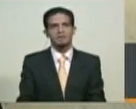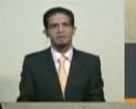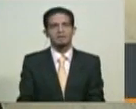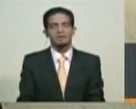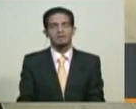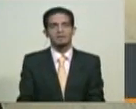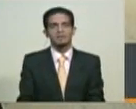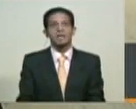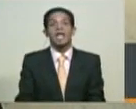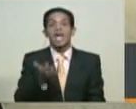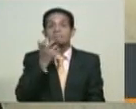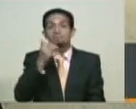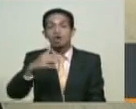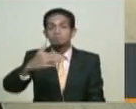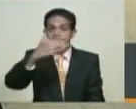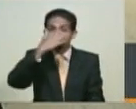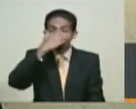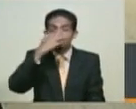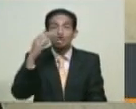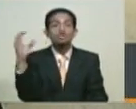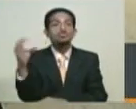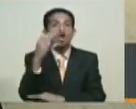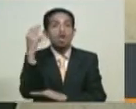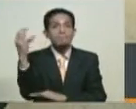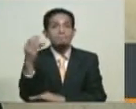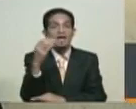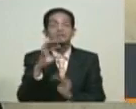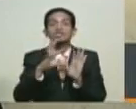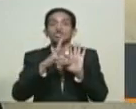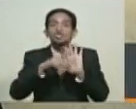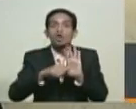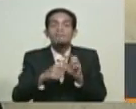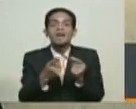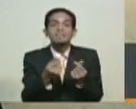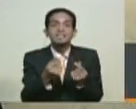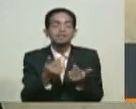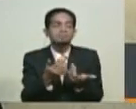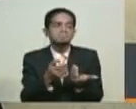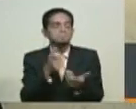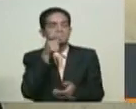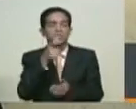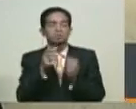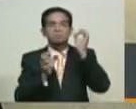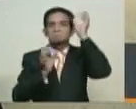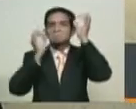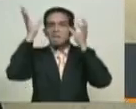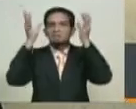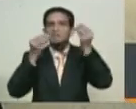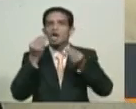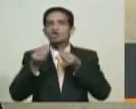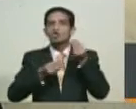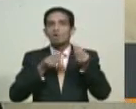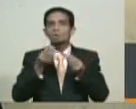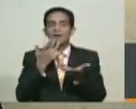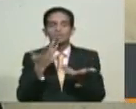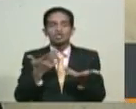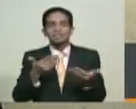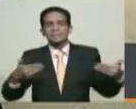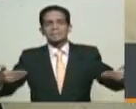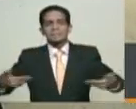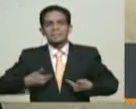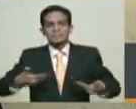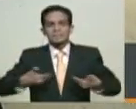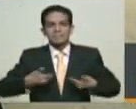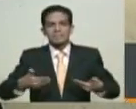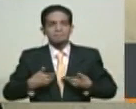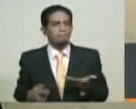Porque si las mafias colombianas se han llevado el billete físico, la gente empezó a sobrevivir para pagar un